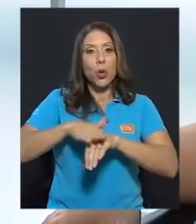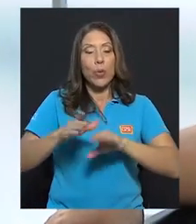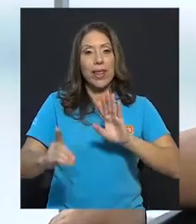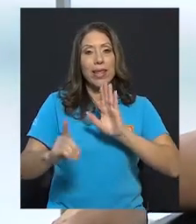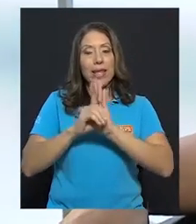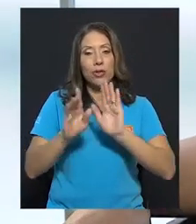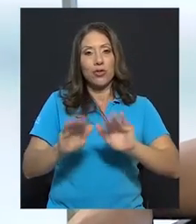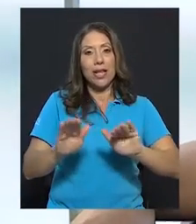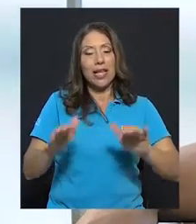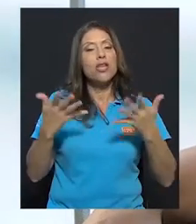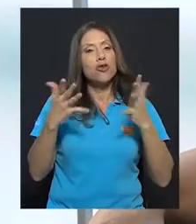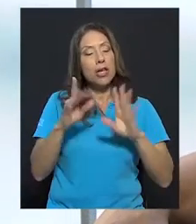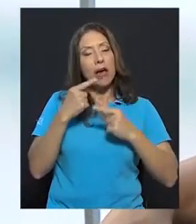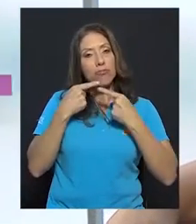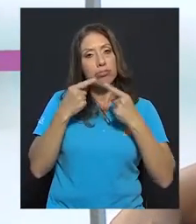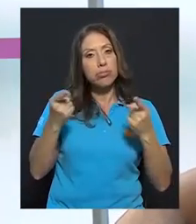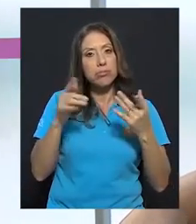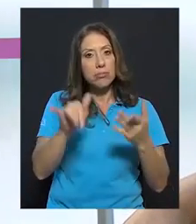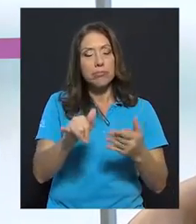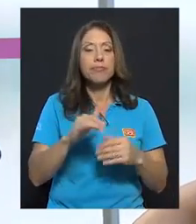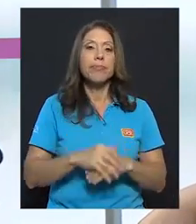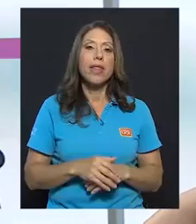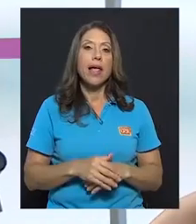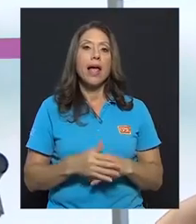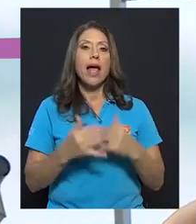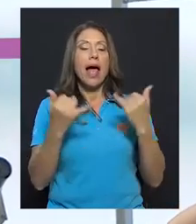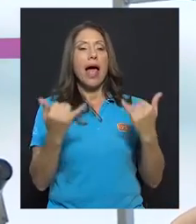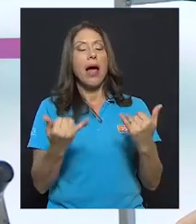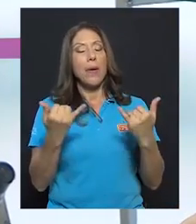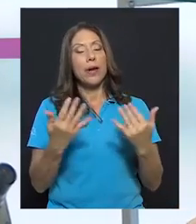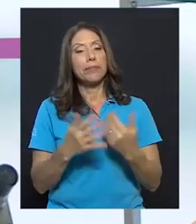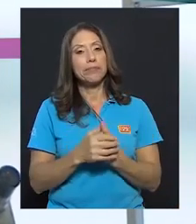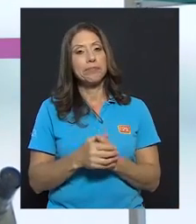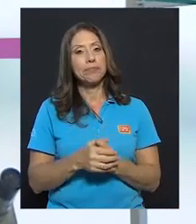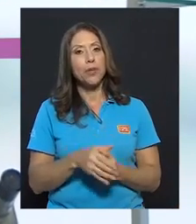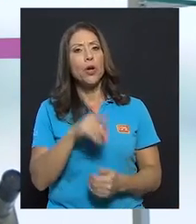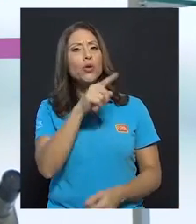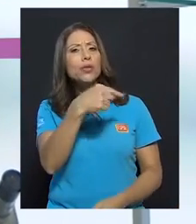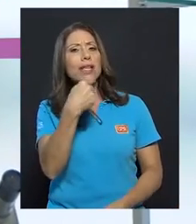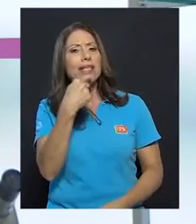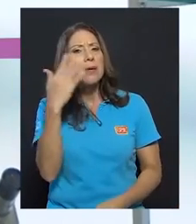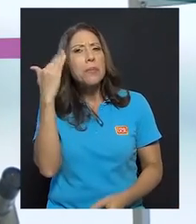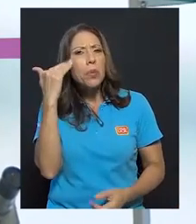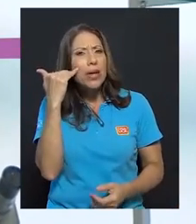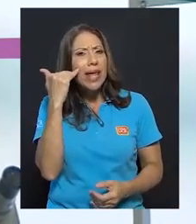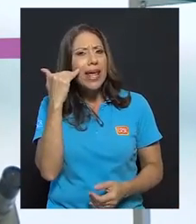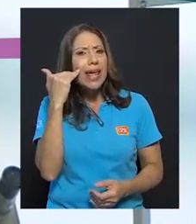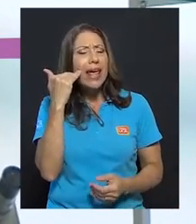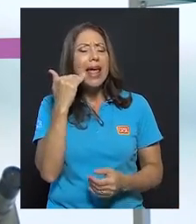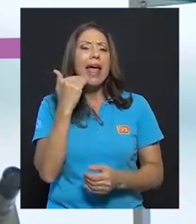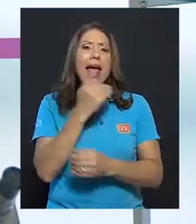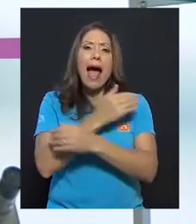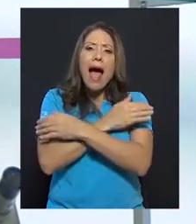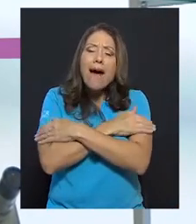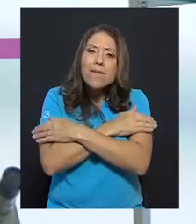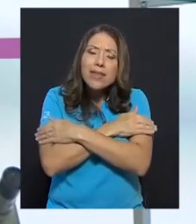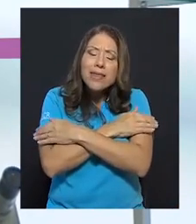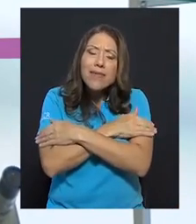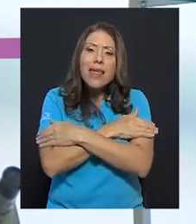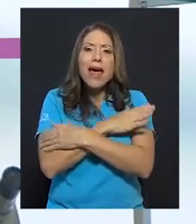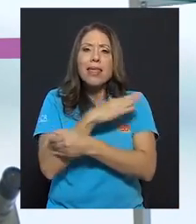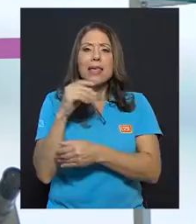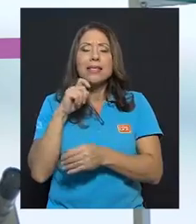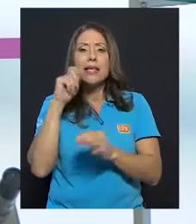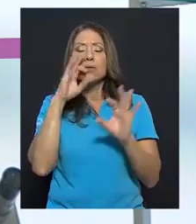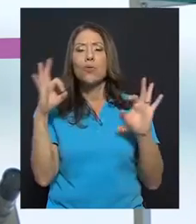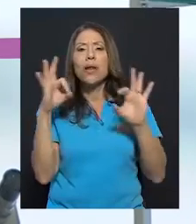Niño. Ahora bien, respecto a lo que usted plantea, ¿por qué involucrar afectividad y sexualidad?